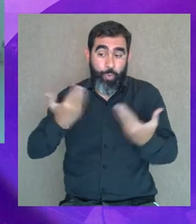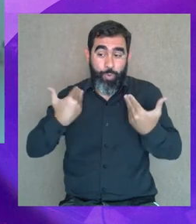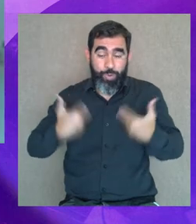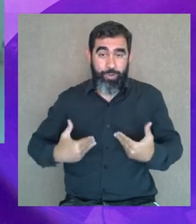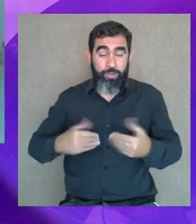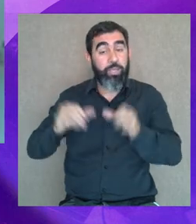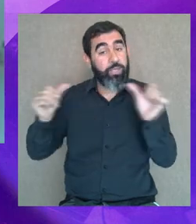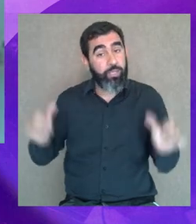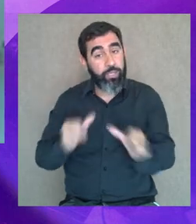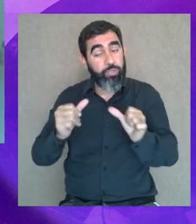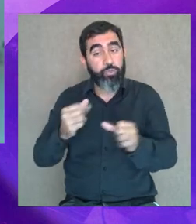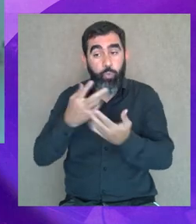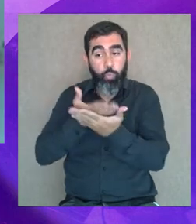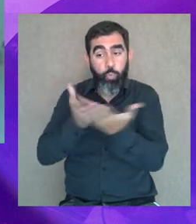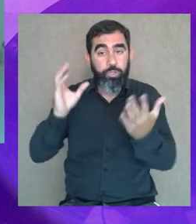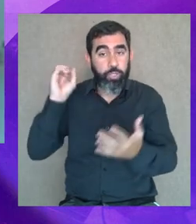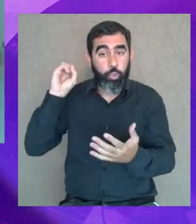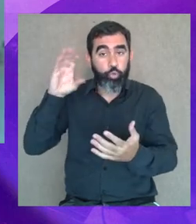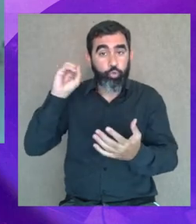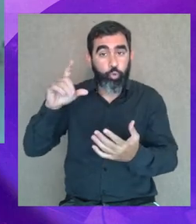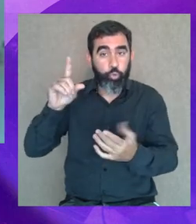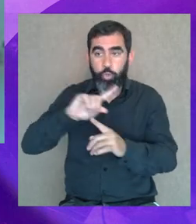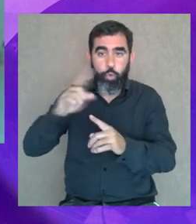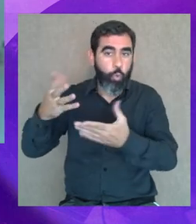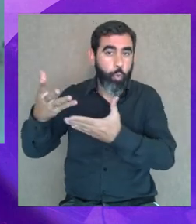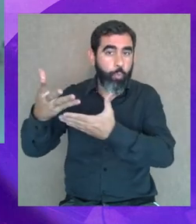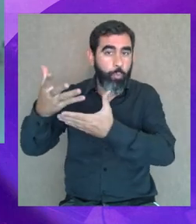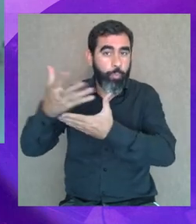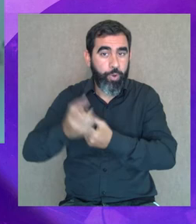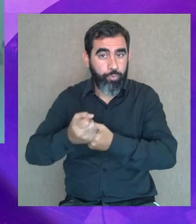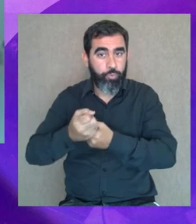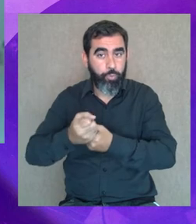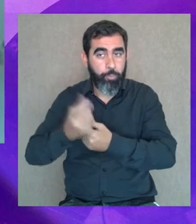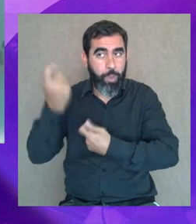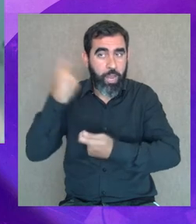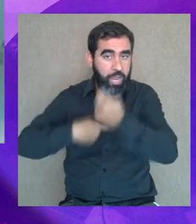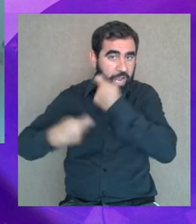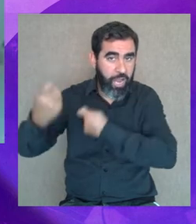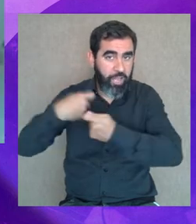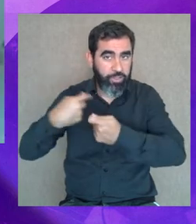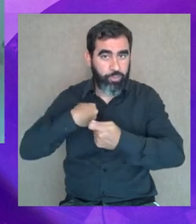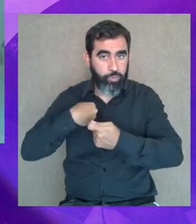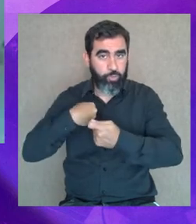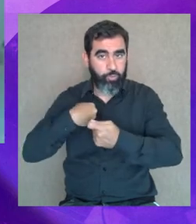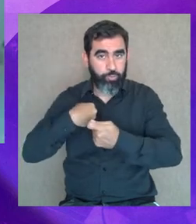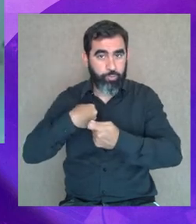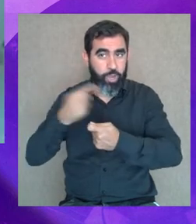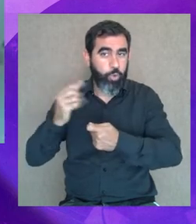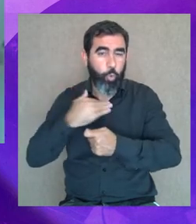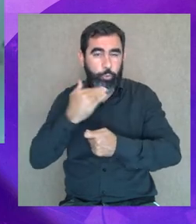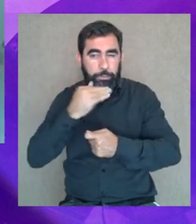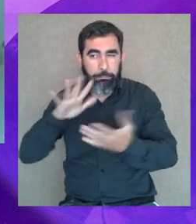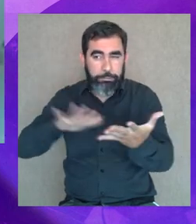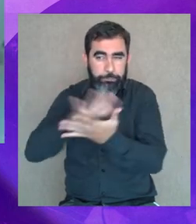este me llevó a ver que el sol no me no me ayudó me castigó para que no se